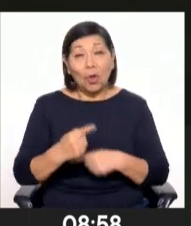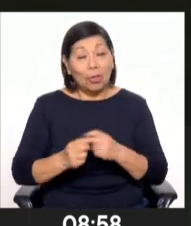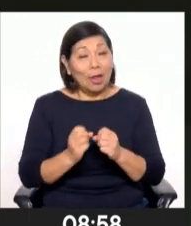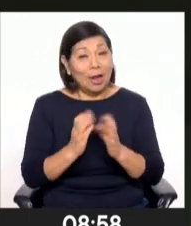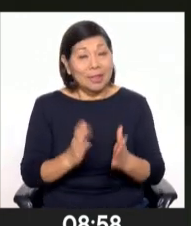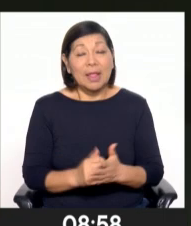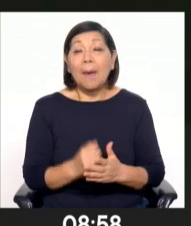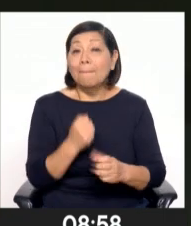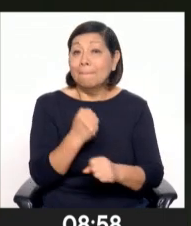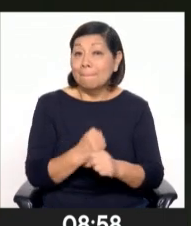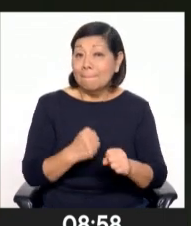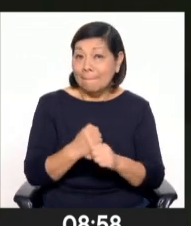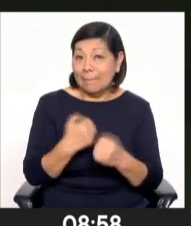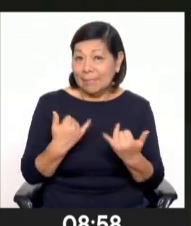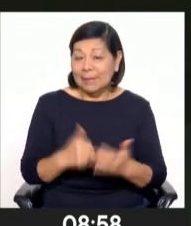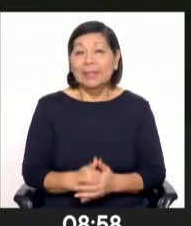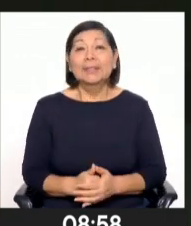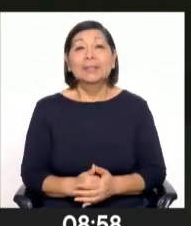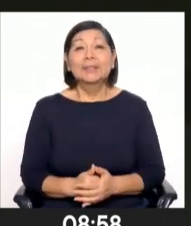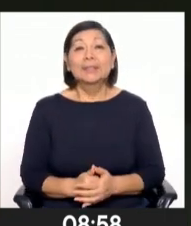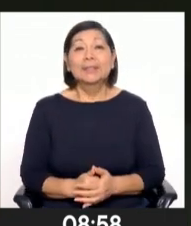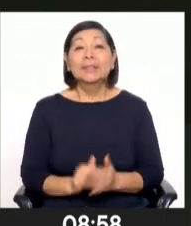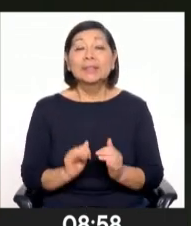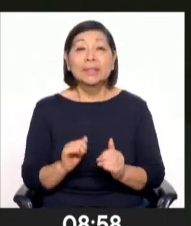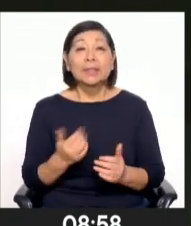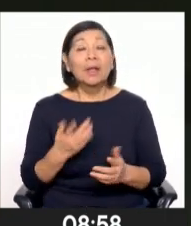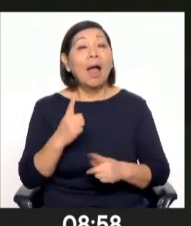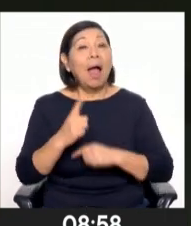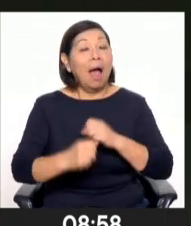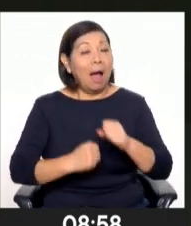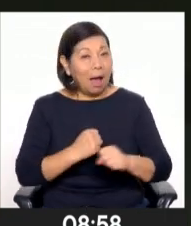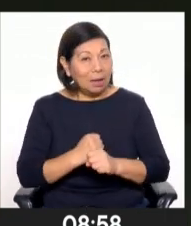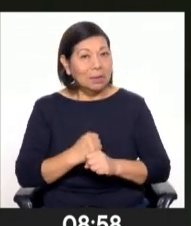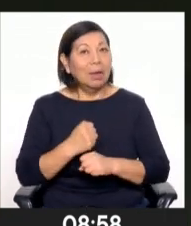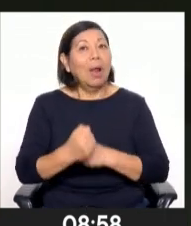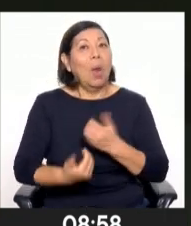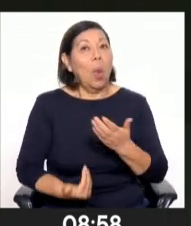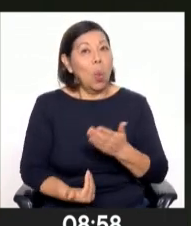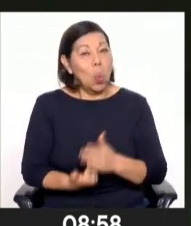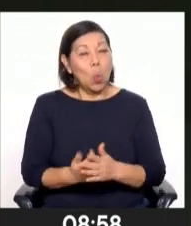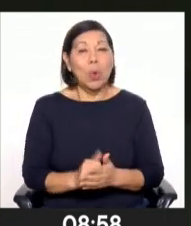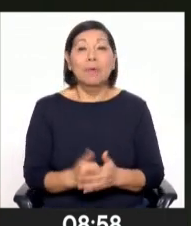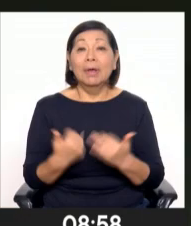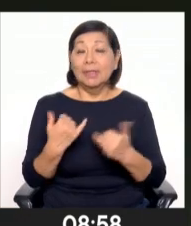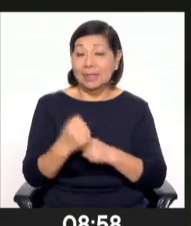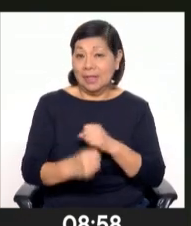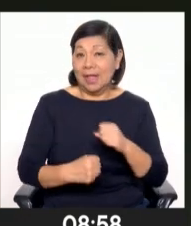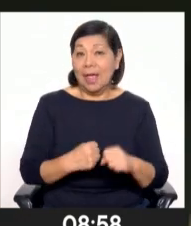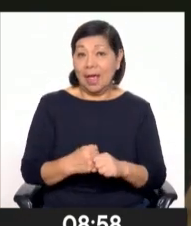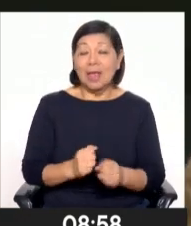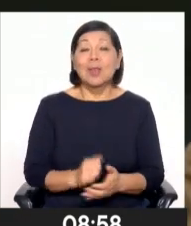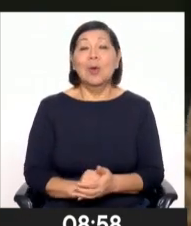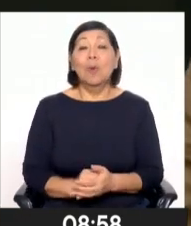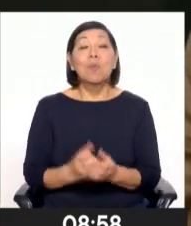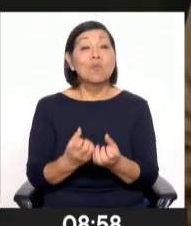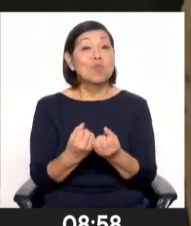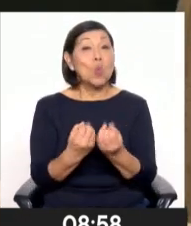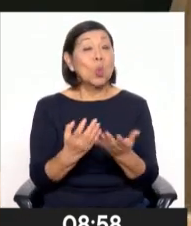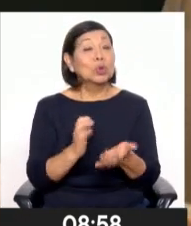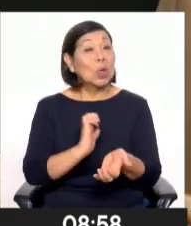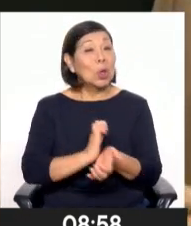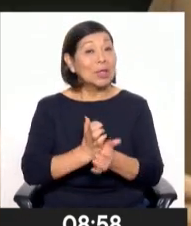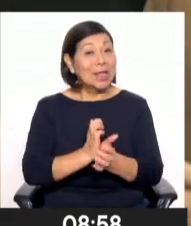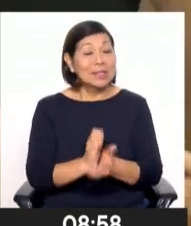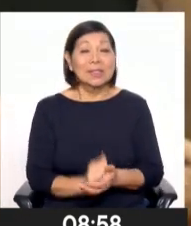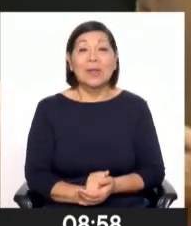a la elaboración de estos productos que año a año vienen siendo muy innovadores este año Te vamos a tener muchos quesos